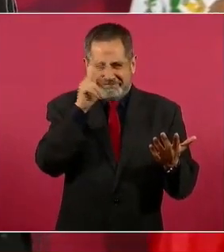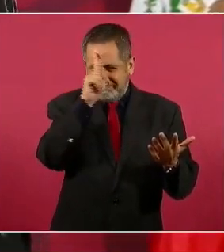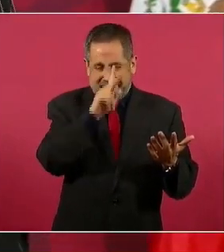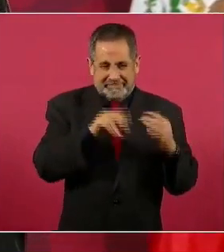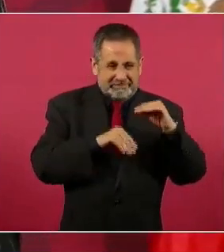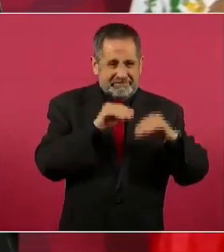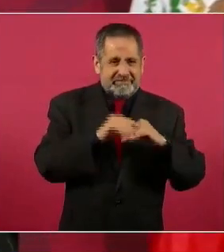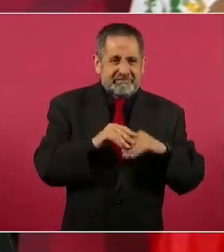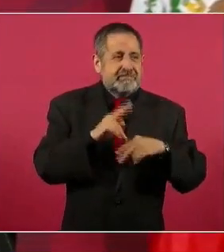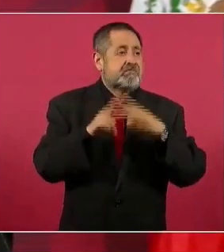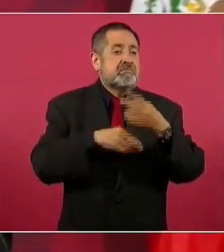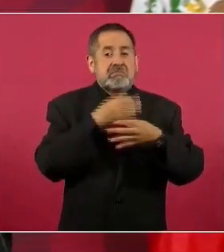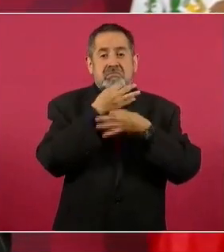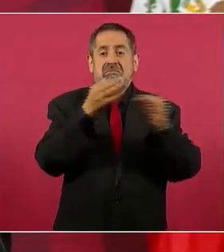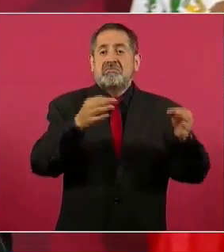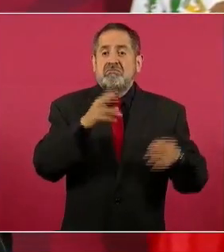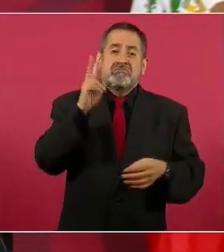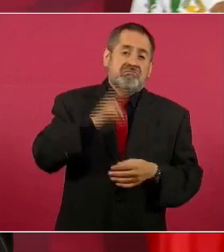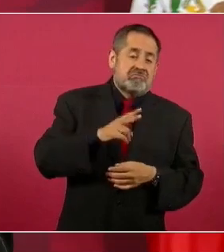lo que voy a decir